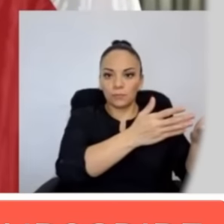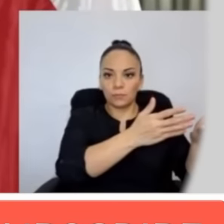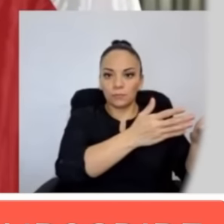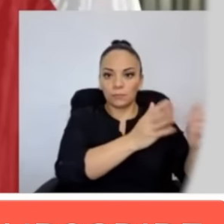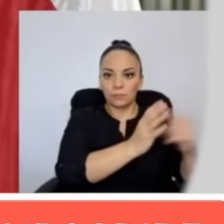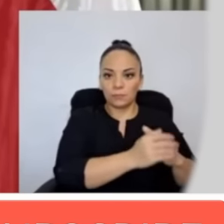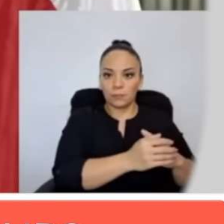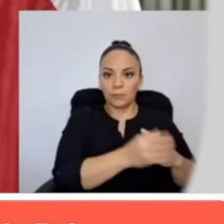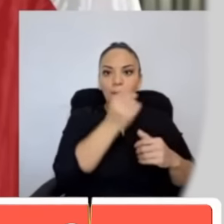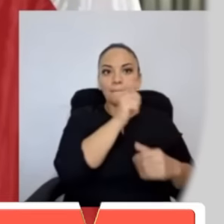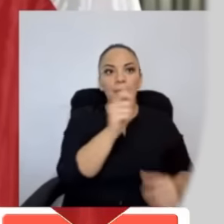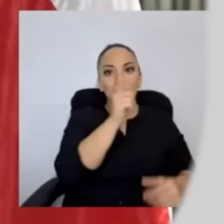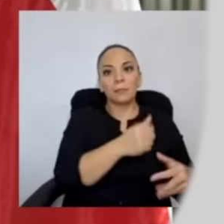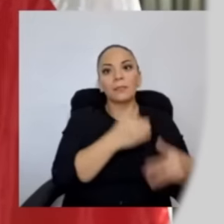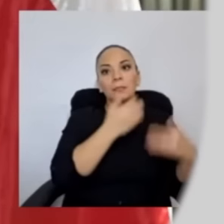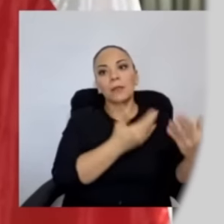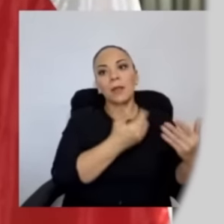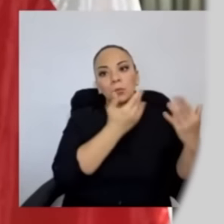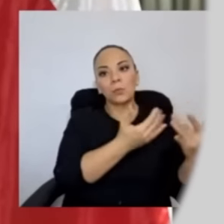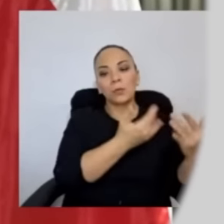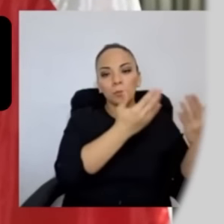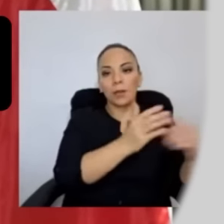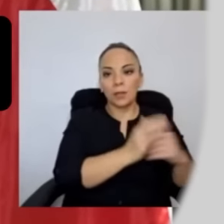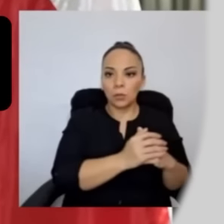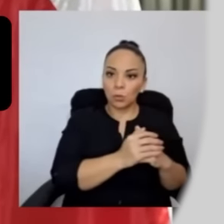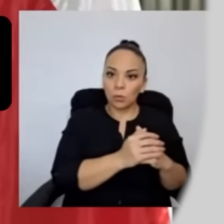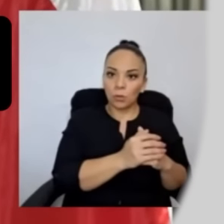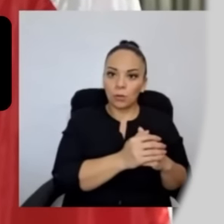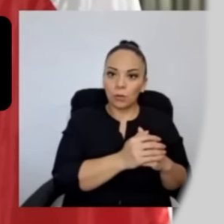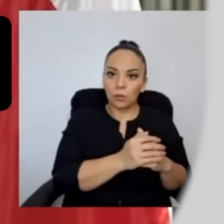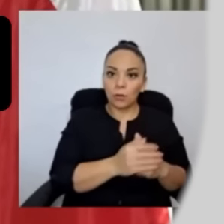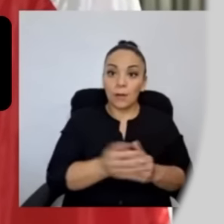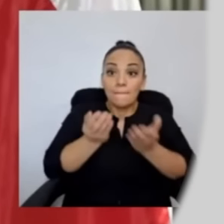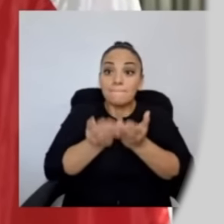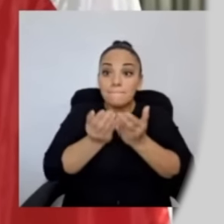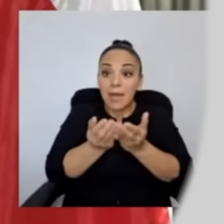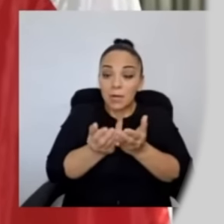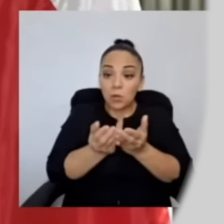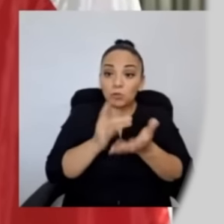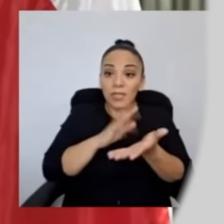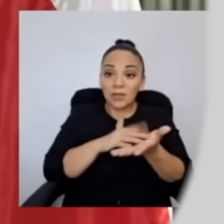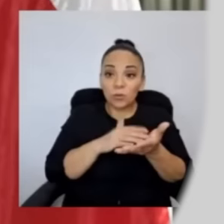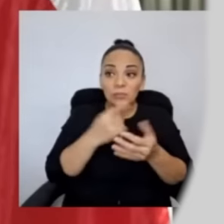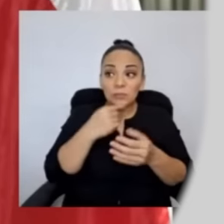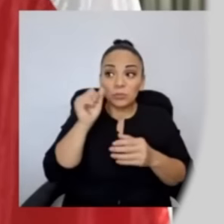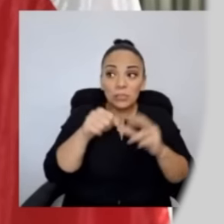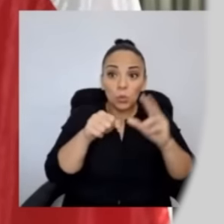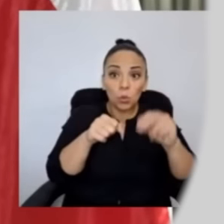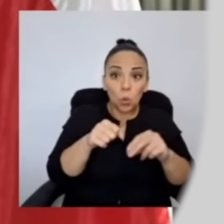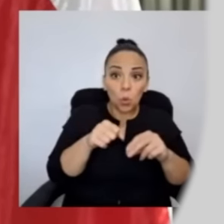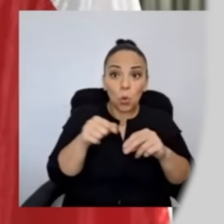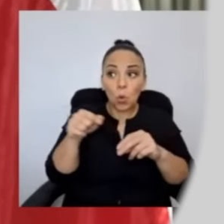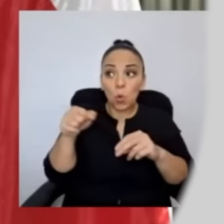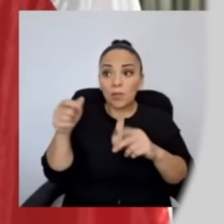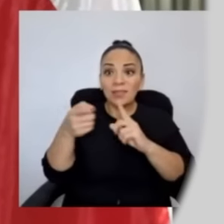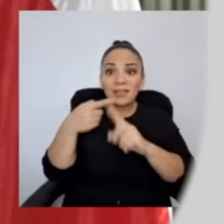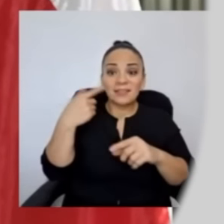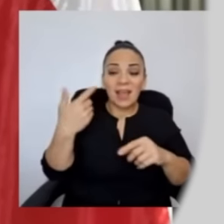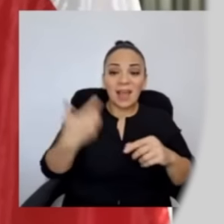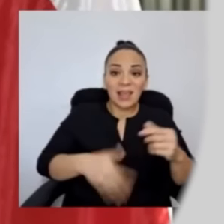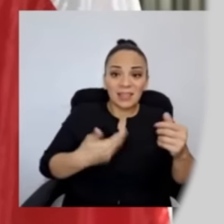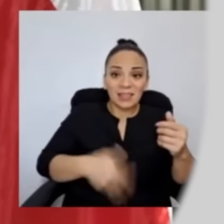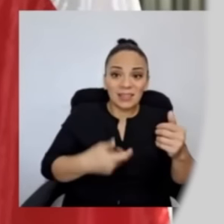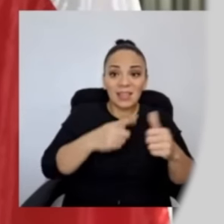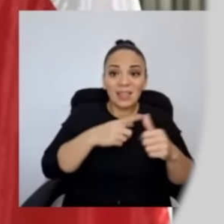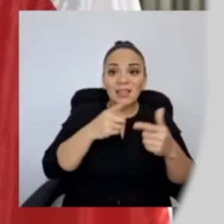incertidumbre, con los barcos diciendo, ¿salimos o no salimos de Argentina, Paraguay y Brasil hacia